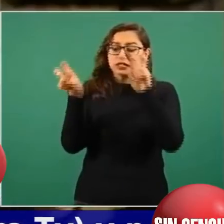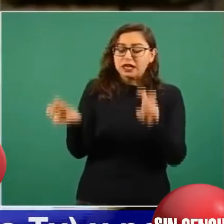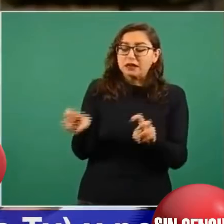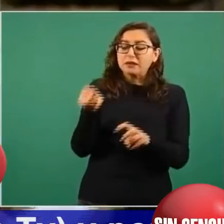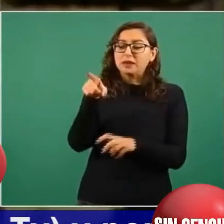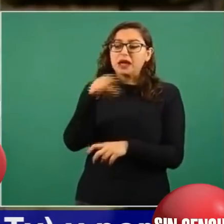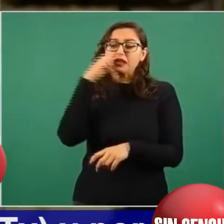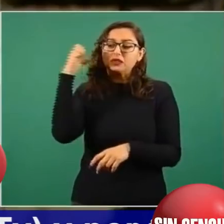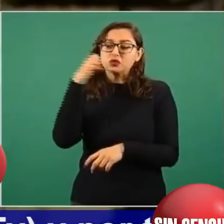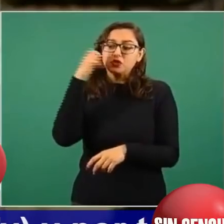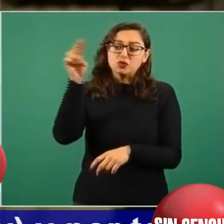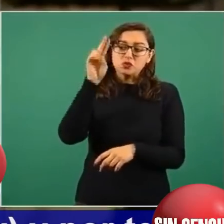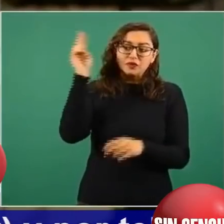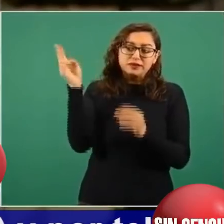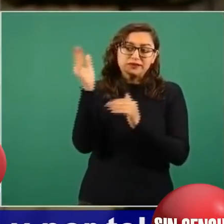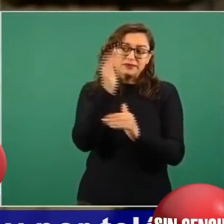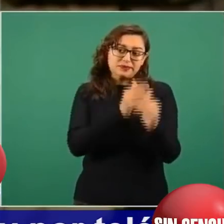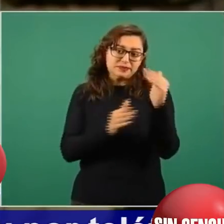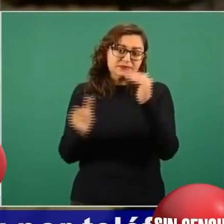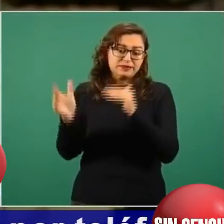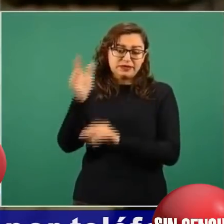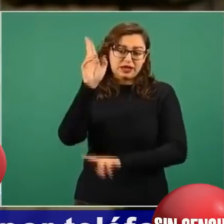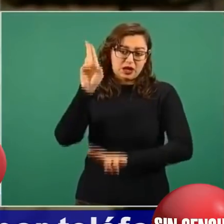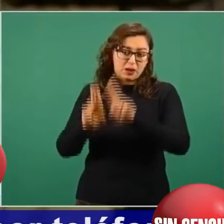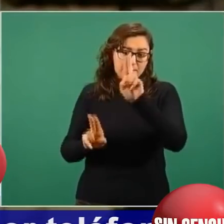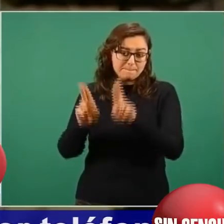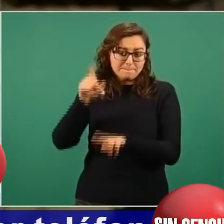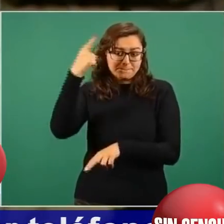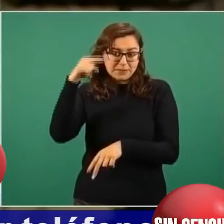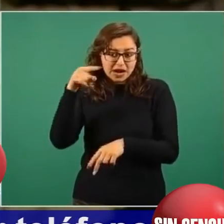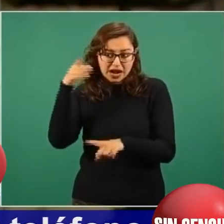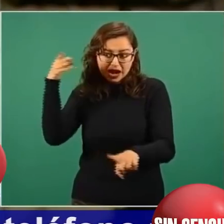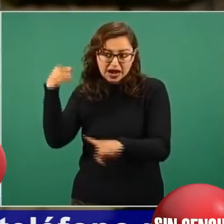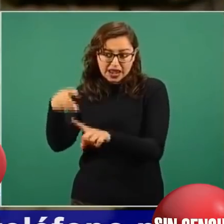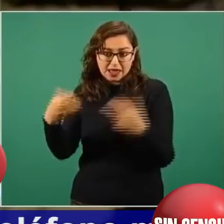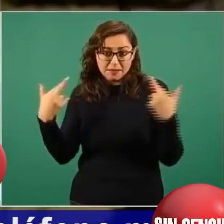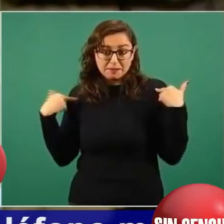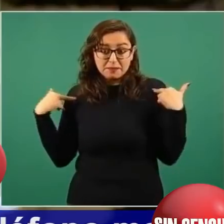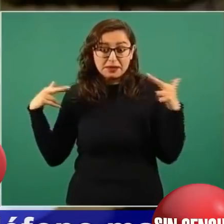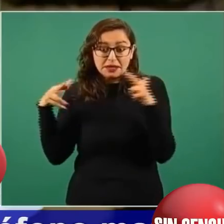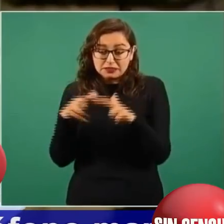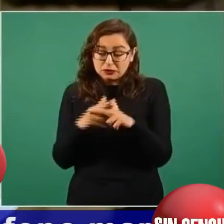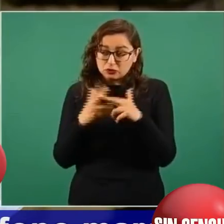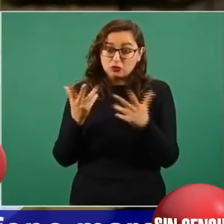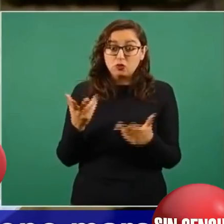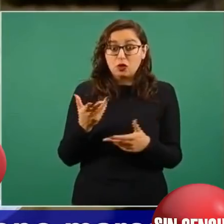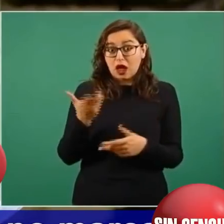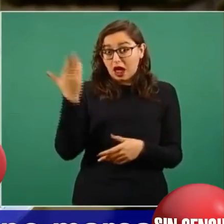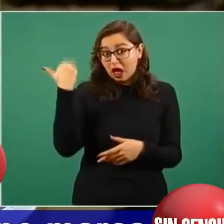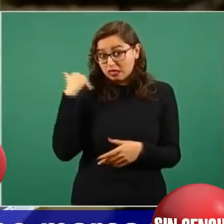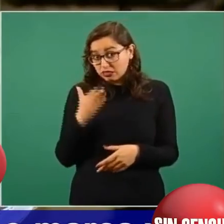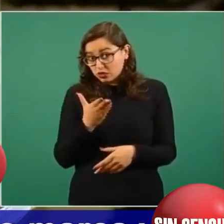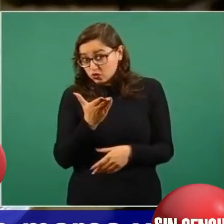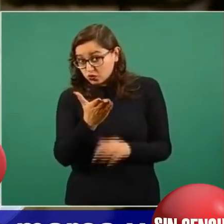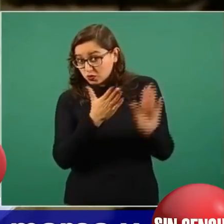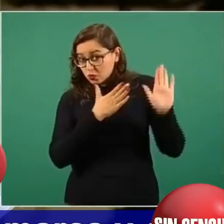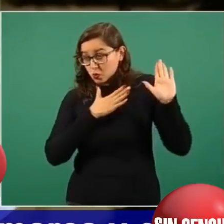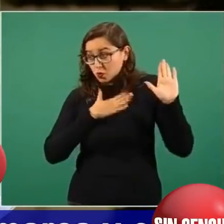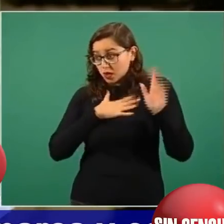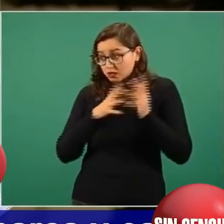que iban a tener auge. Hasta el día de hoy vemos que la